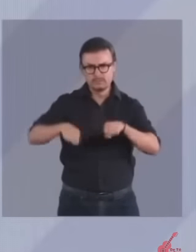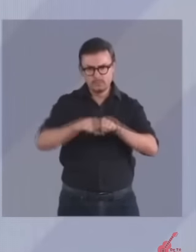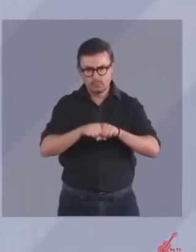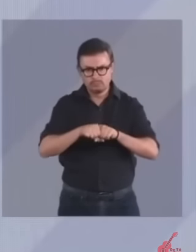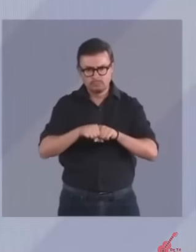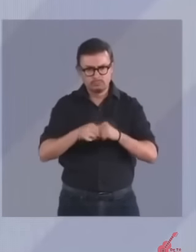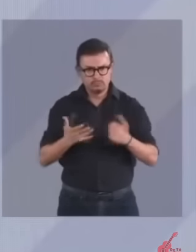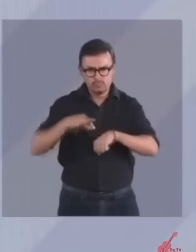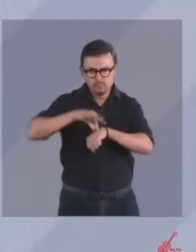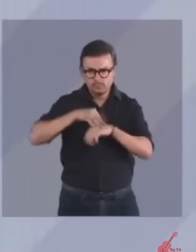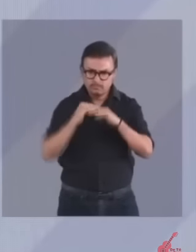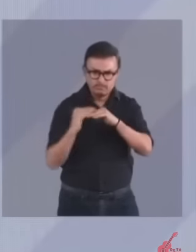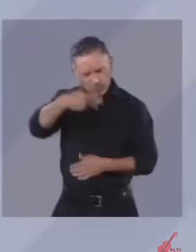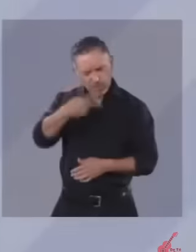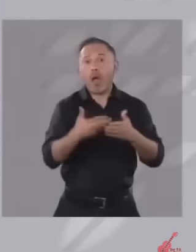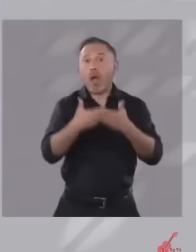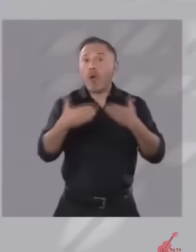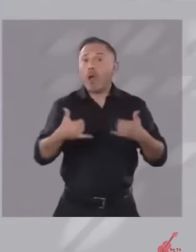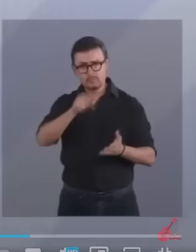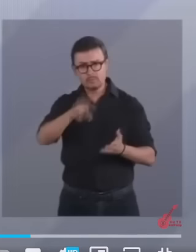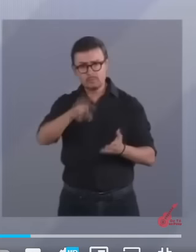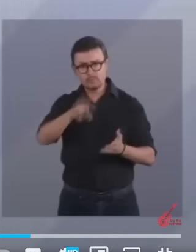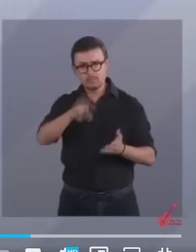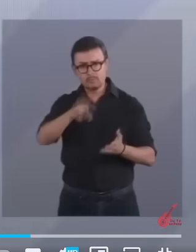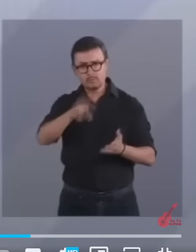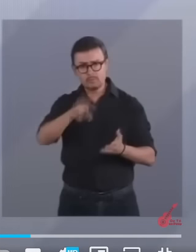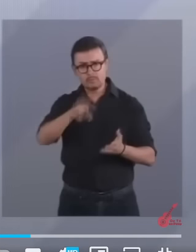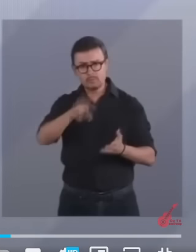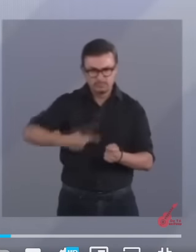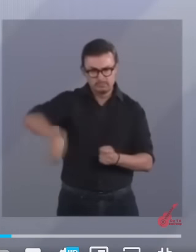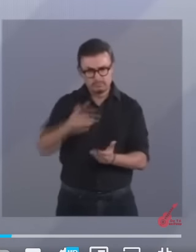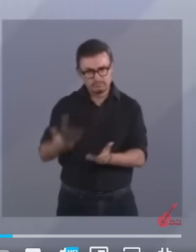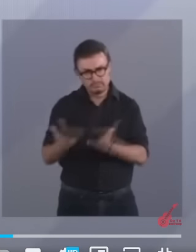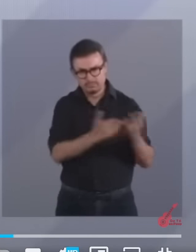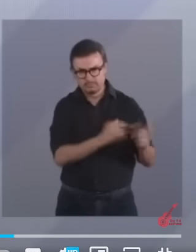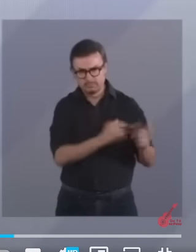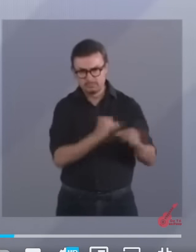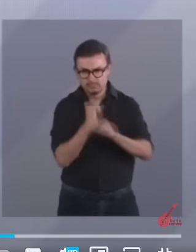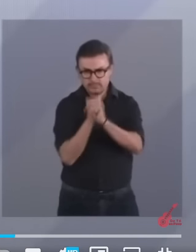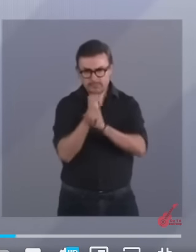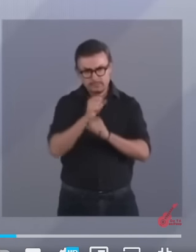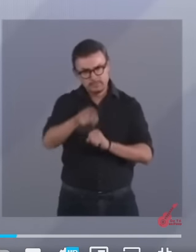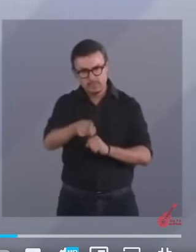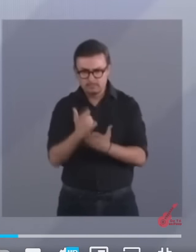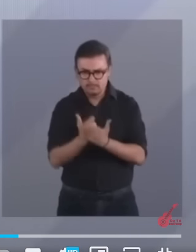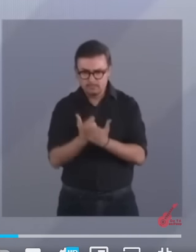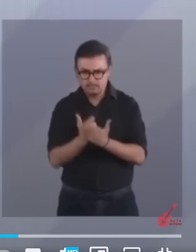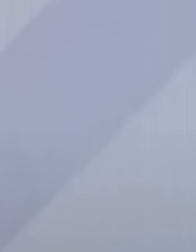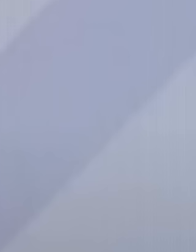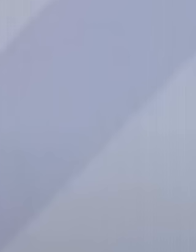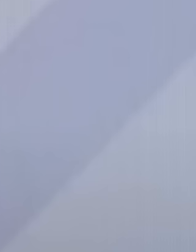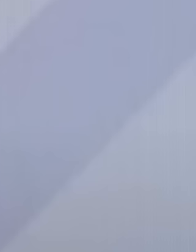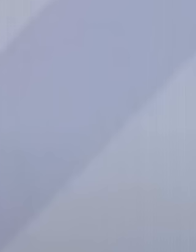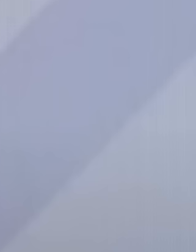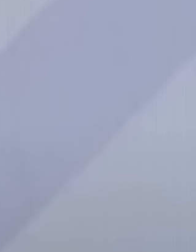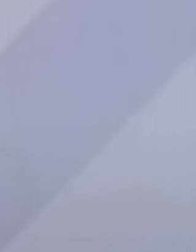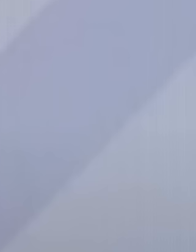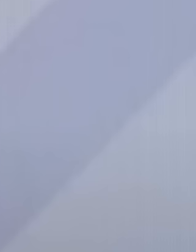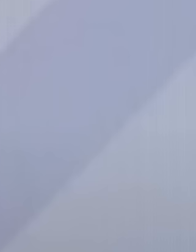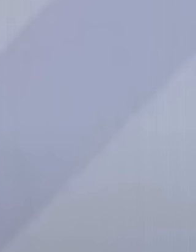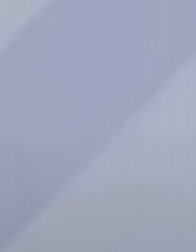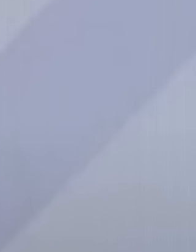mecos y seguro de virgen. Y darles mucha marihuana, un salario de mierda, seguro de gastos... Un apoyo económico